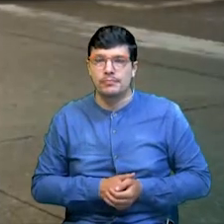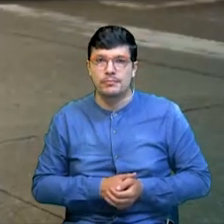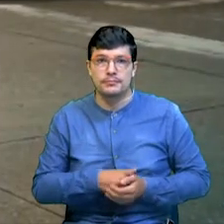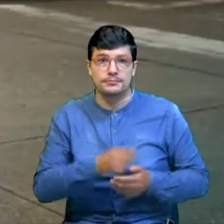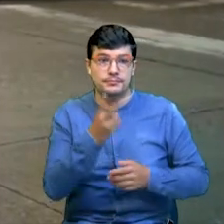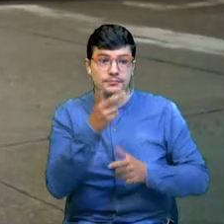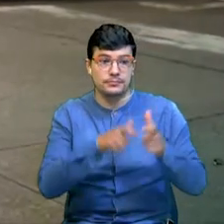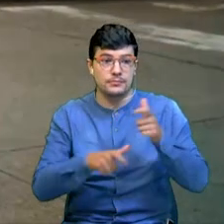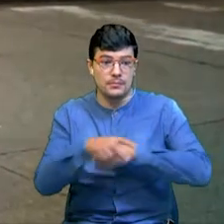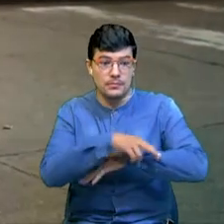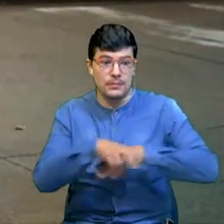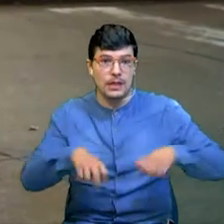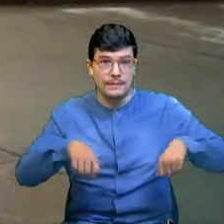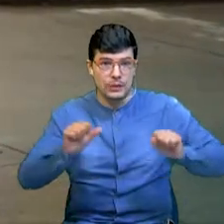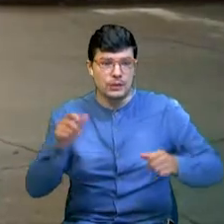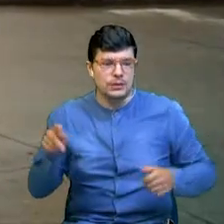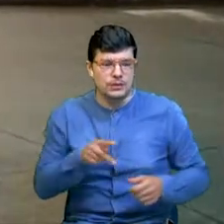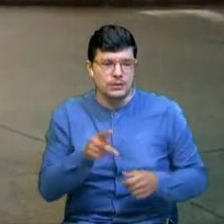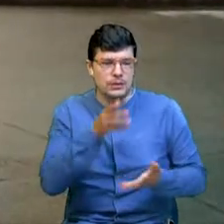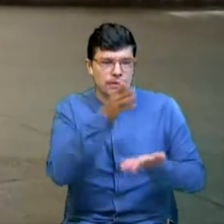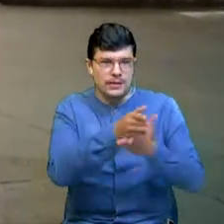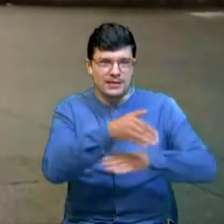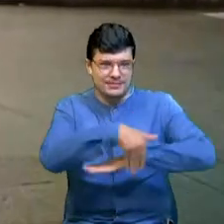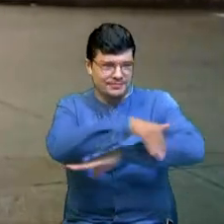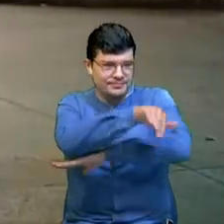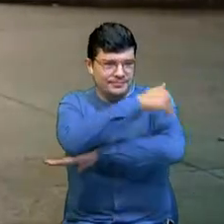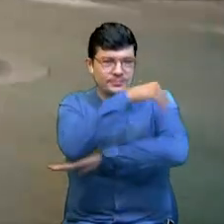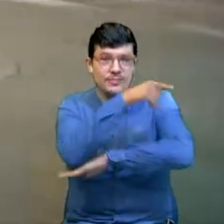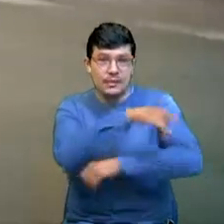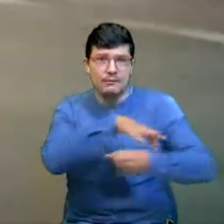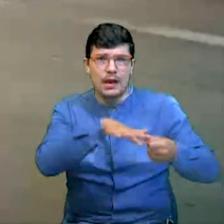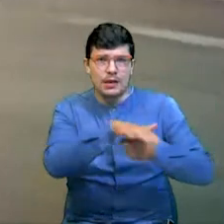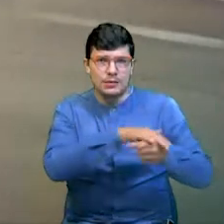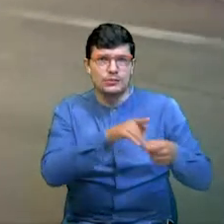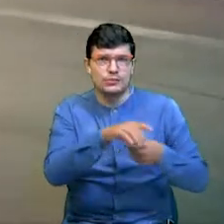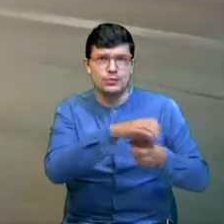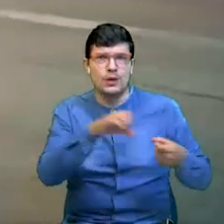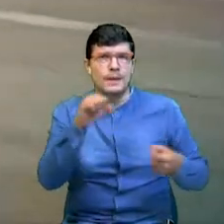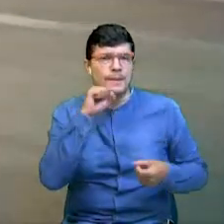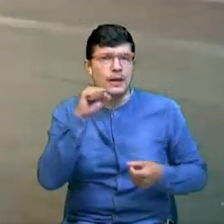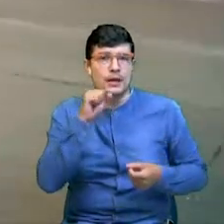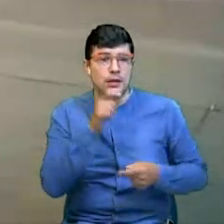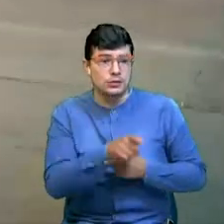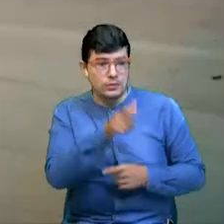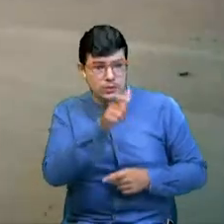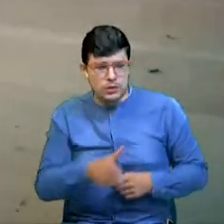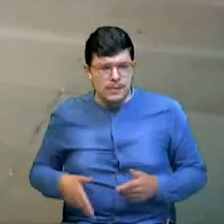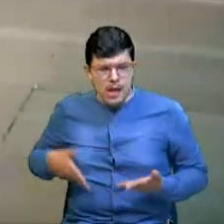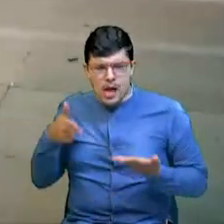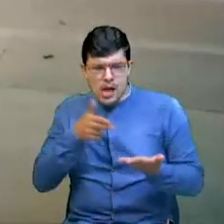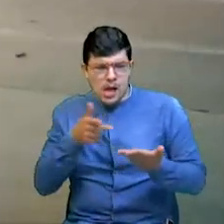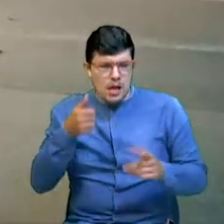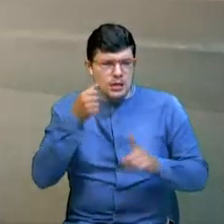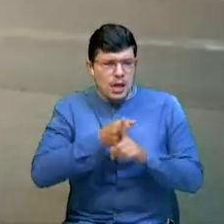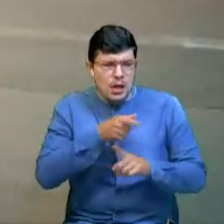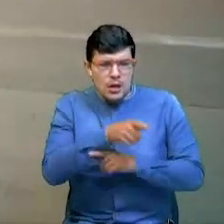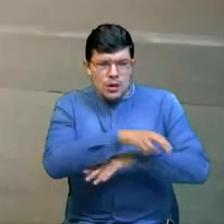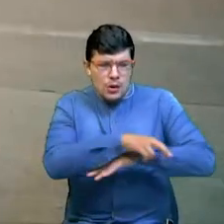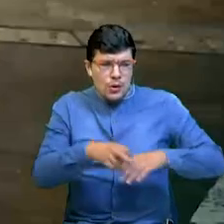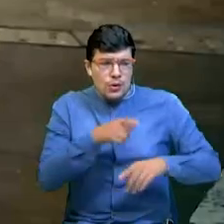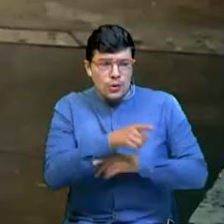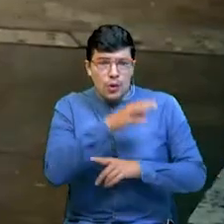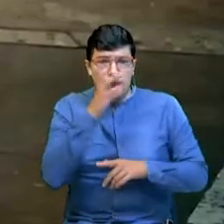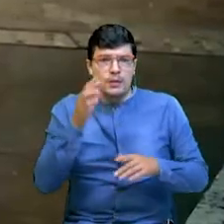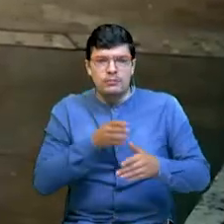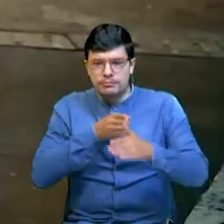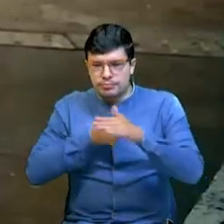Los ladrones en moto llegaron hasta esta cuadra del barrio Inscredial en Barranca Bermeja. Aquí, con arma en mano, intentaron robar a un hombre que llegaba a